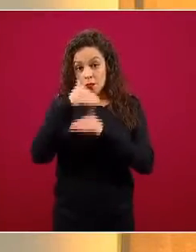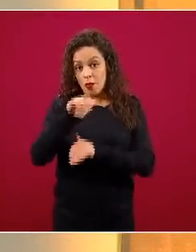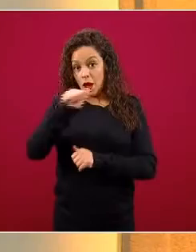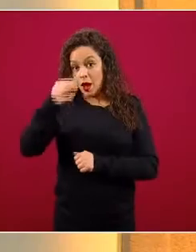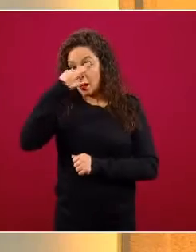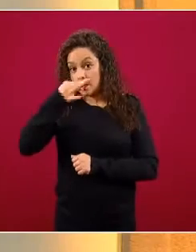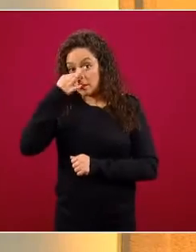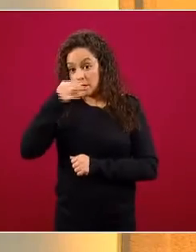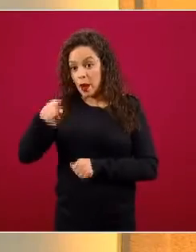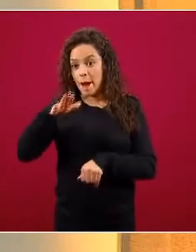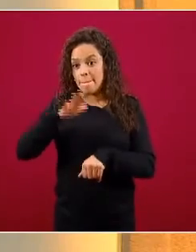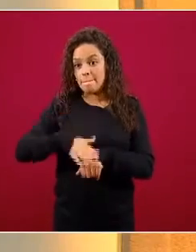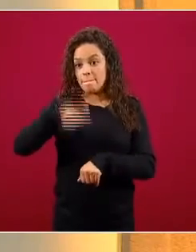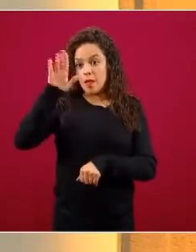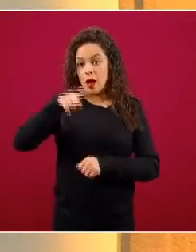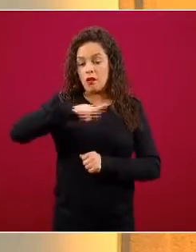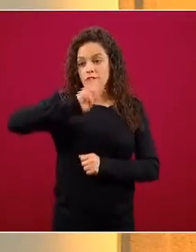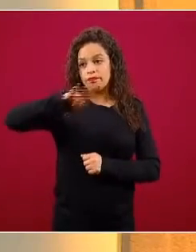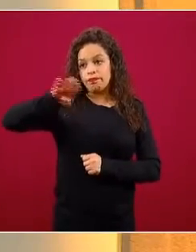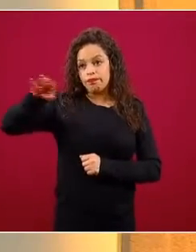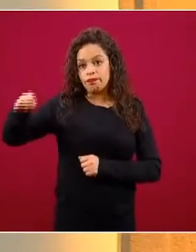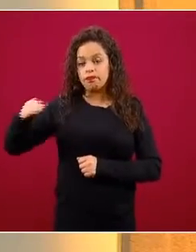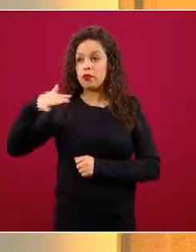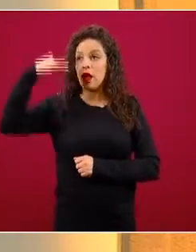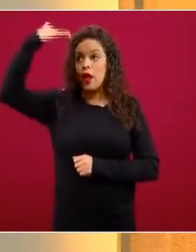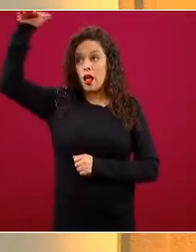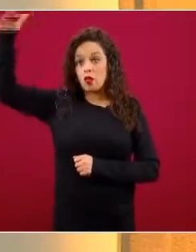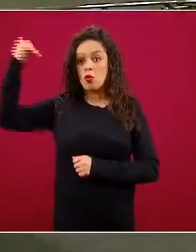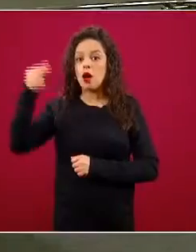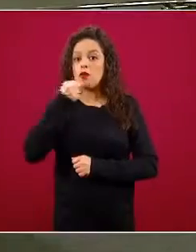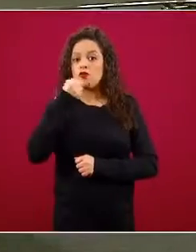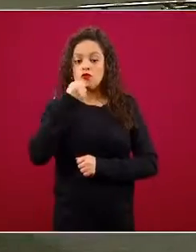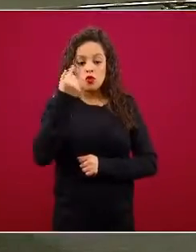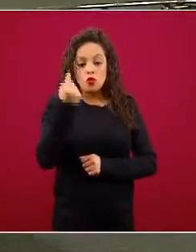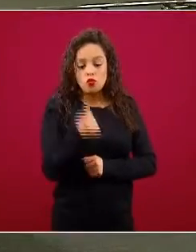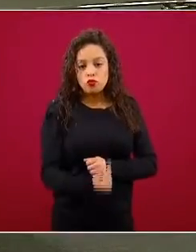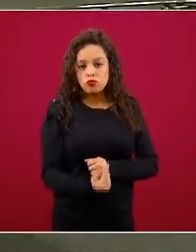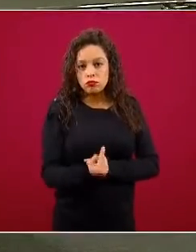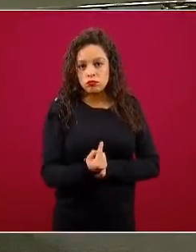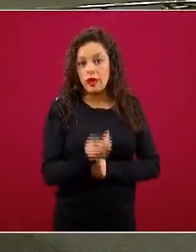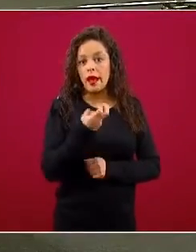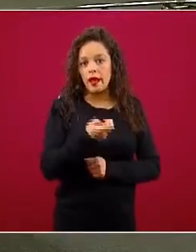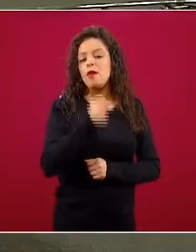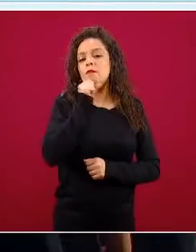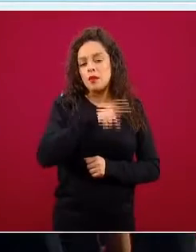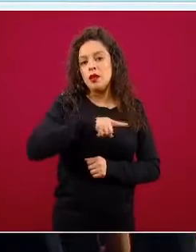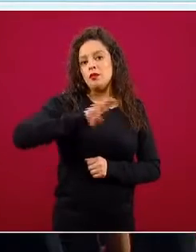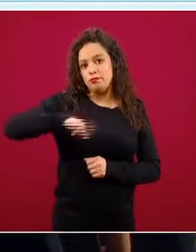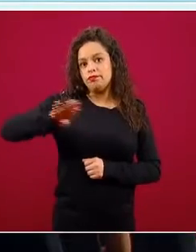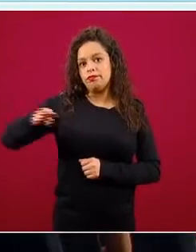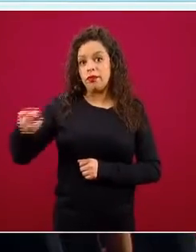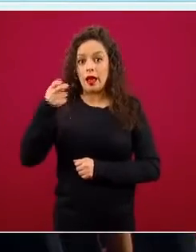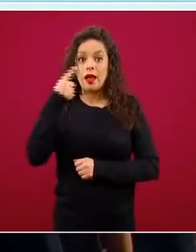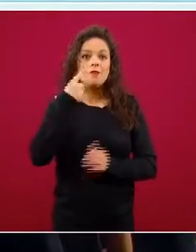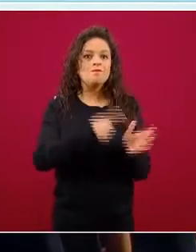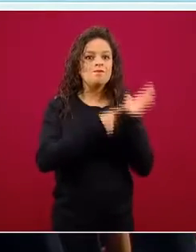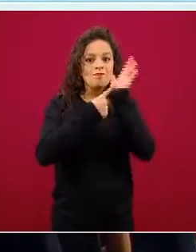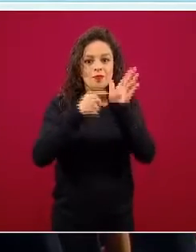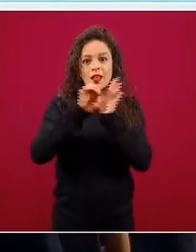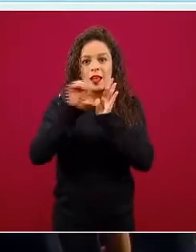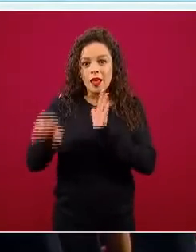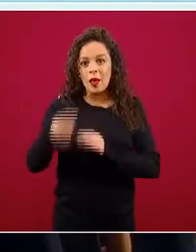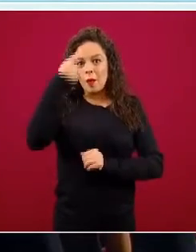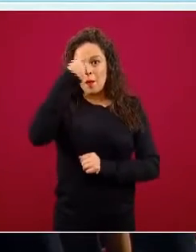adulto mayor y en niño menor de 5 años. Entonces, es un estudio, pero lo uso aquí como ejemplo para ver cómo se construye